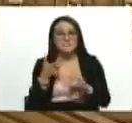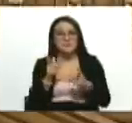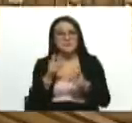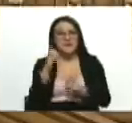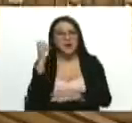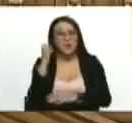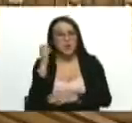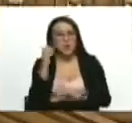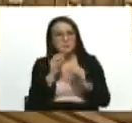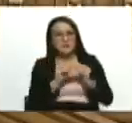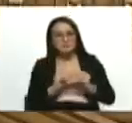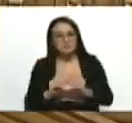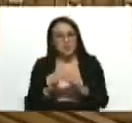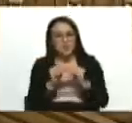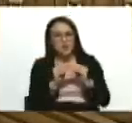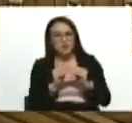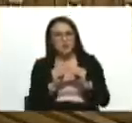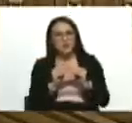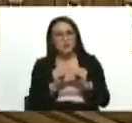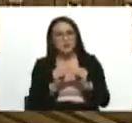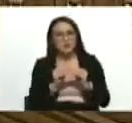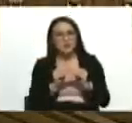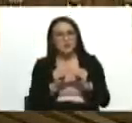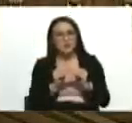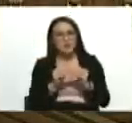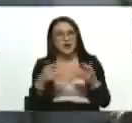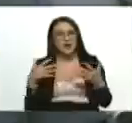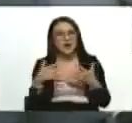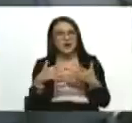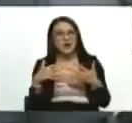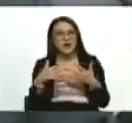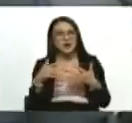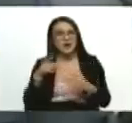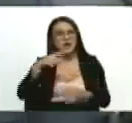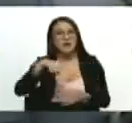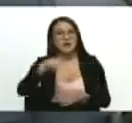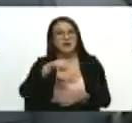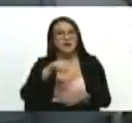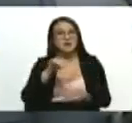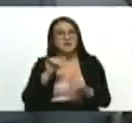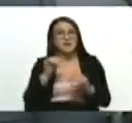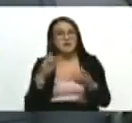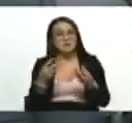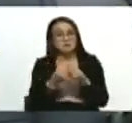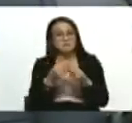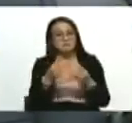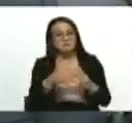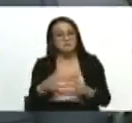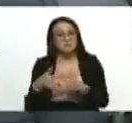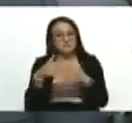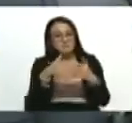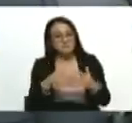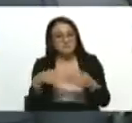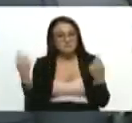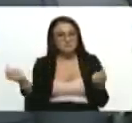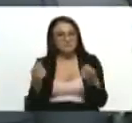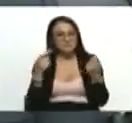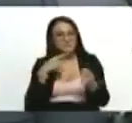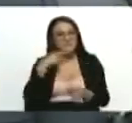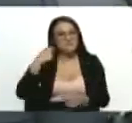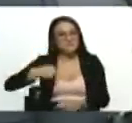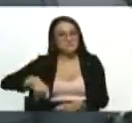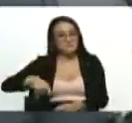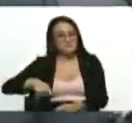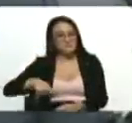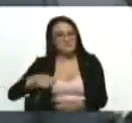recuperarse de los efectos perversos de una guerra que ellos, junto a Estados Unidos, promovieron en Ucrania y